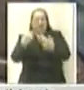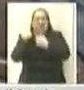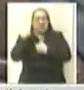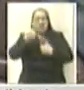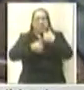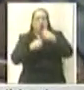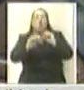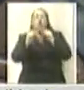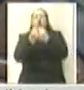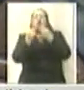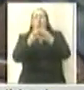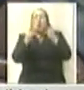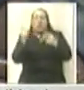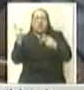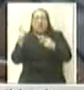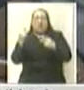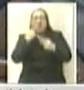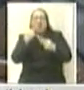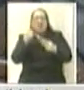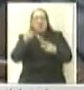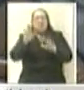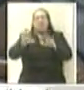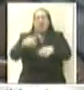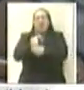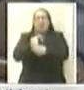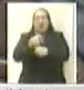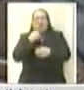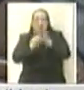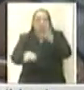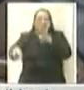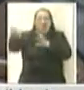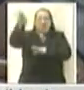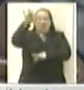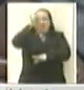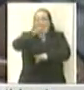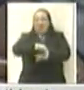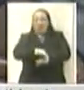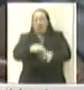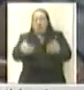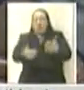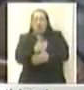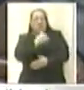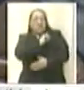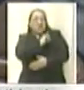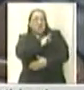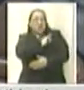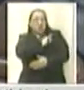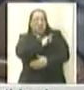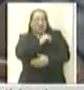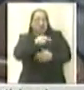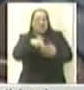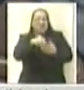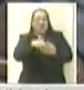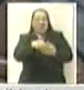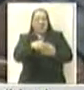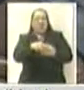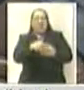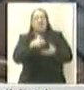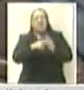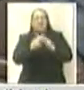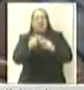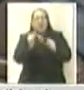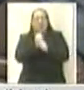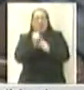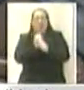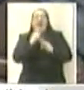representantes políticos de la dictadura, señor, defensores de normatividad anticonstitucional y quienes